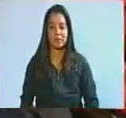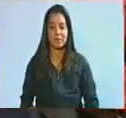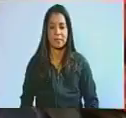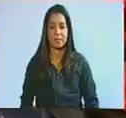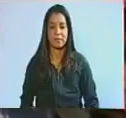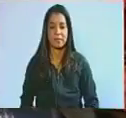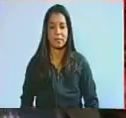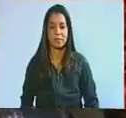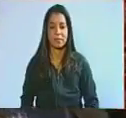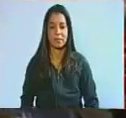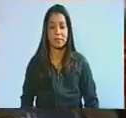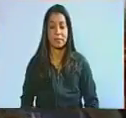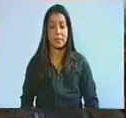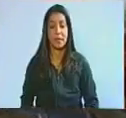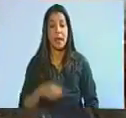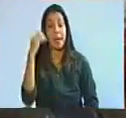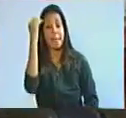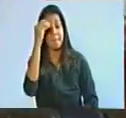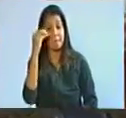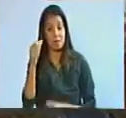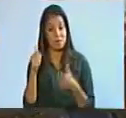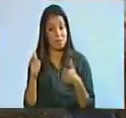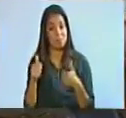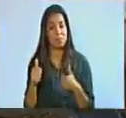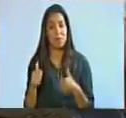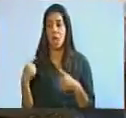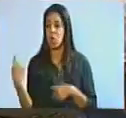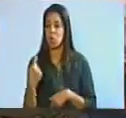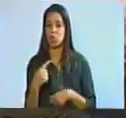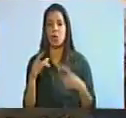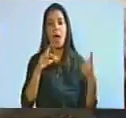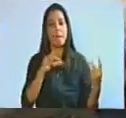Por eso considero oportuno el hecho que aprobemos